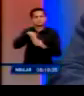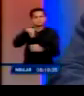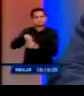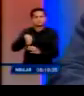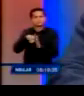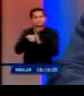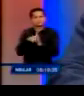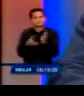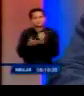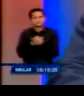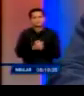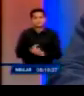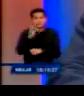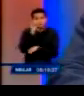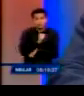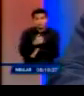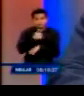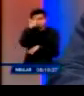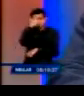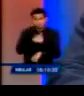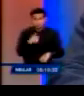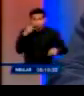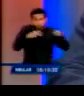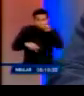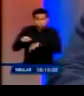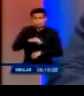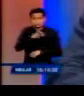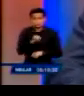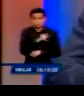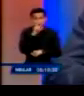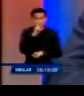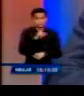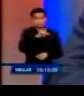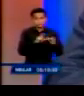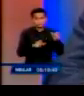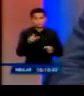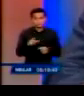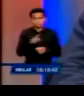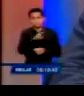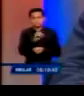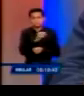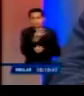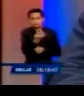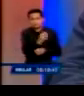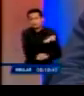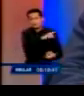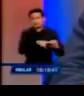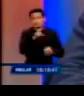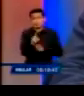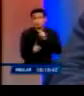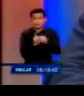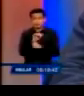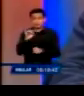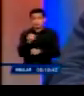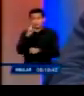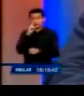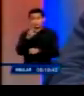si uno revisa cuál ha sido el crecimiento de los depósitos entre junio del 2014 y junio del 2015, estos pasaron